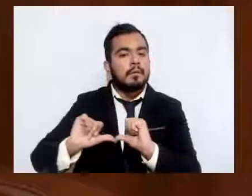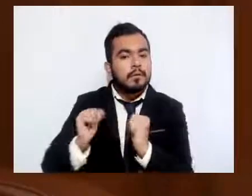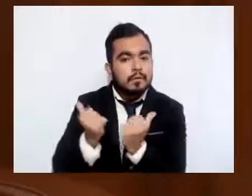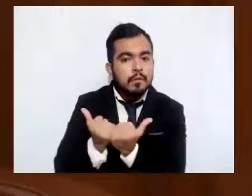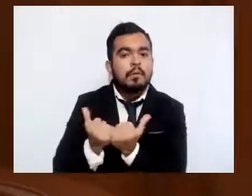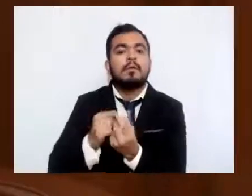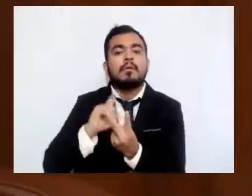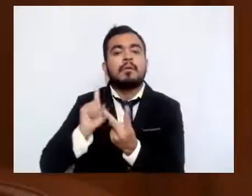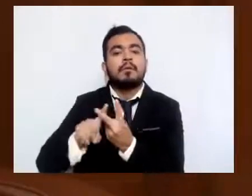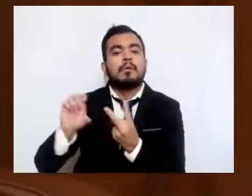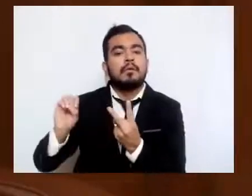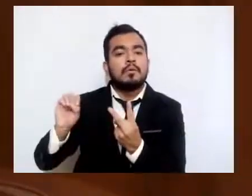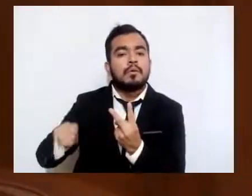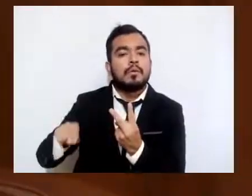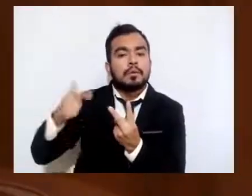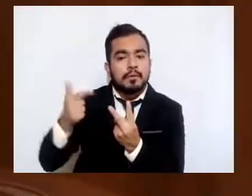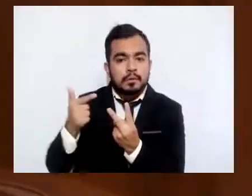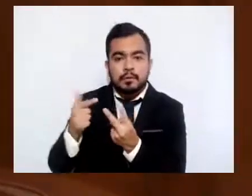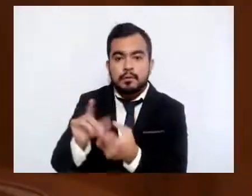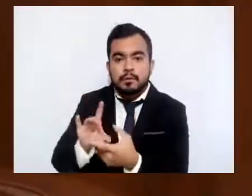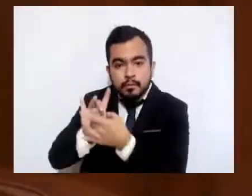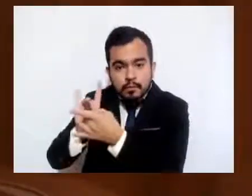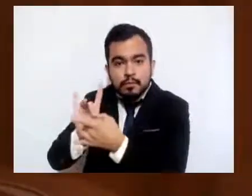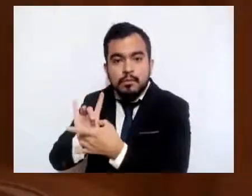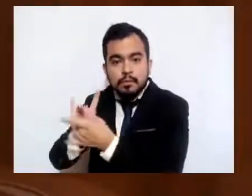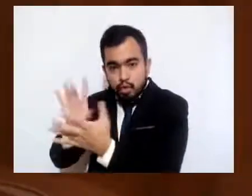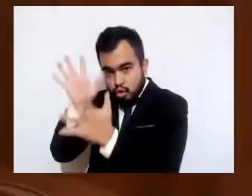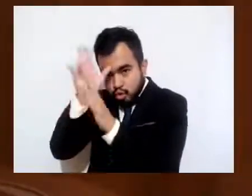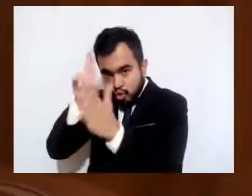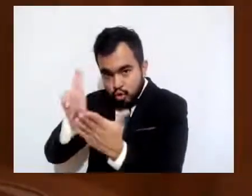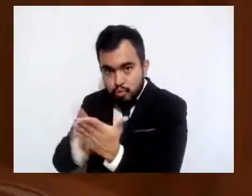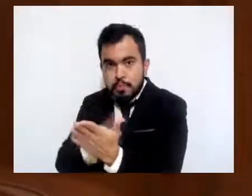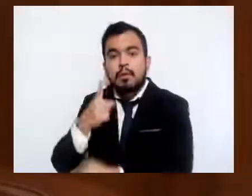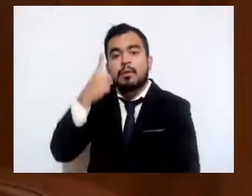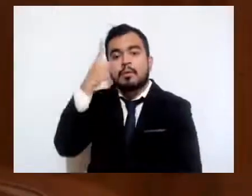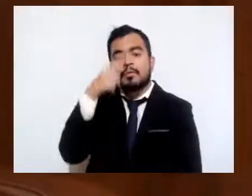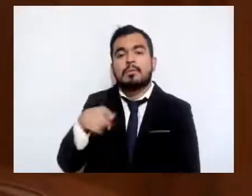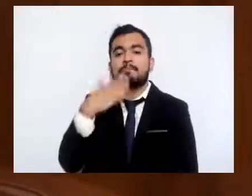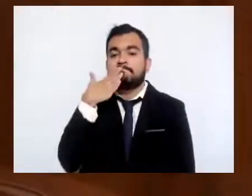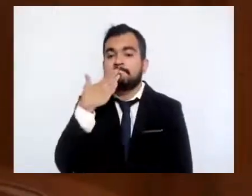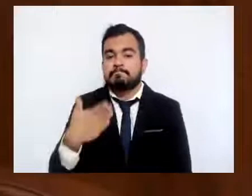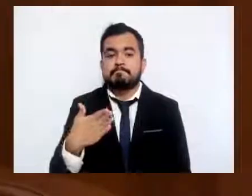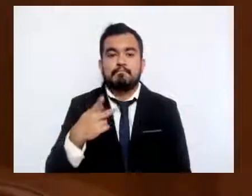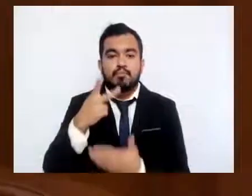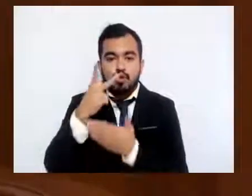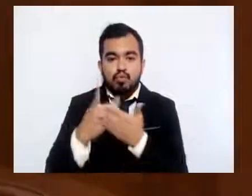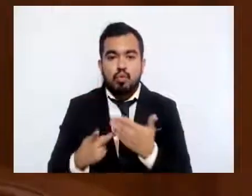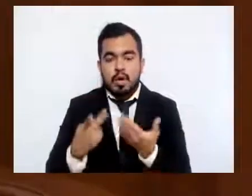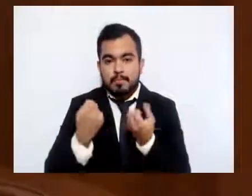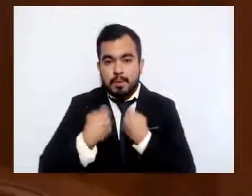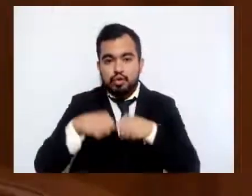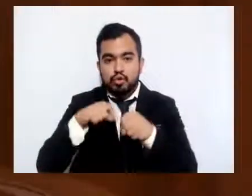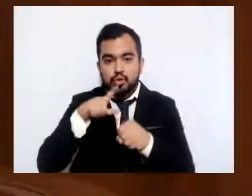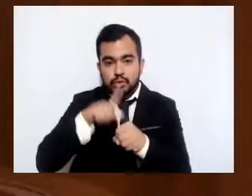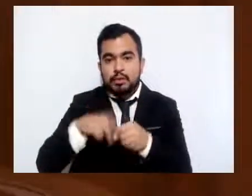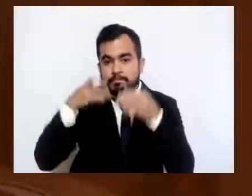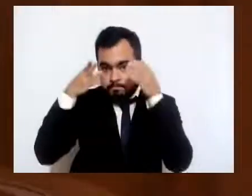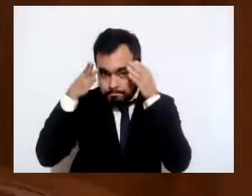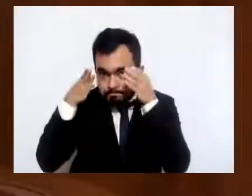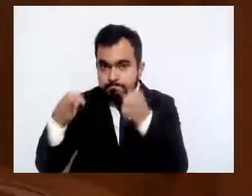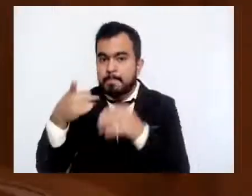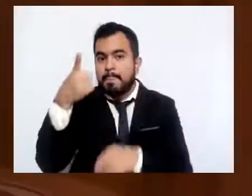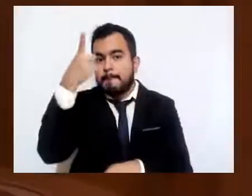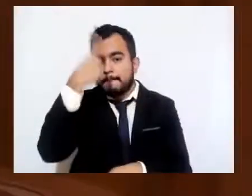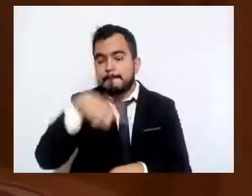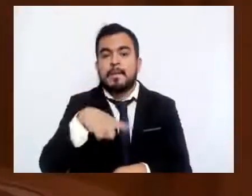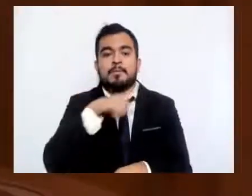a fin de propiciar la generación de programas sociales con enfoque a la reunificación familiar de las personas migrantes